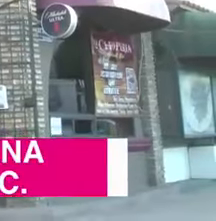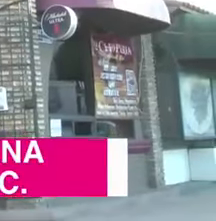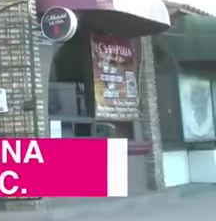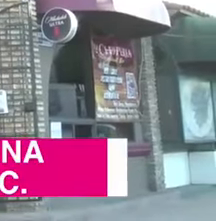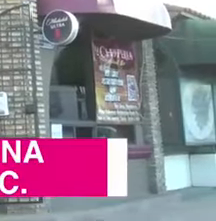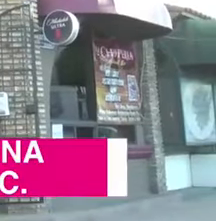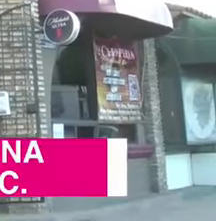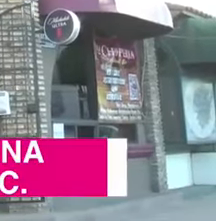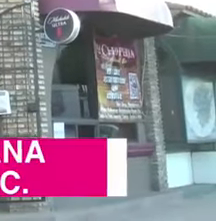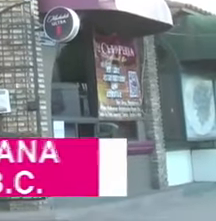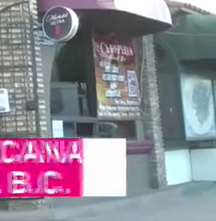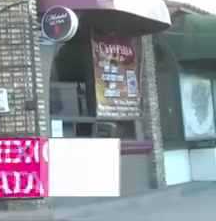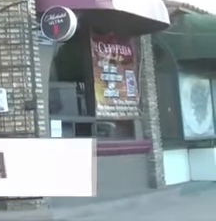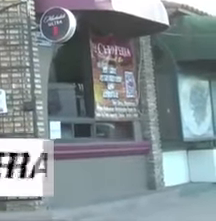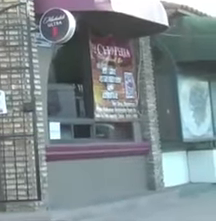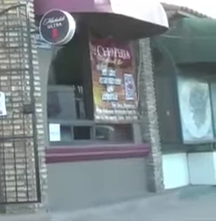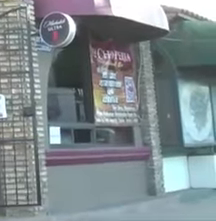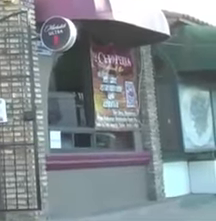La Chopería.